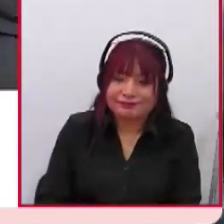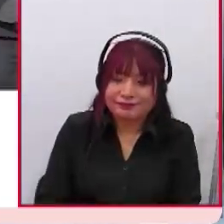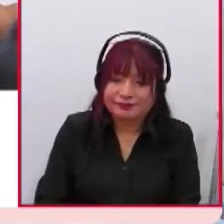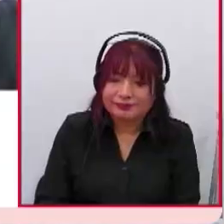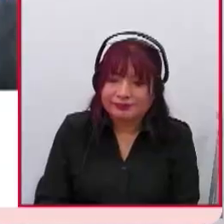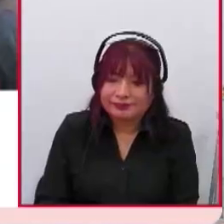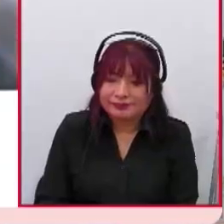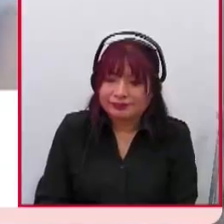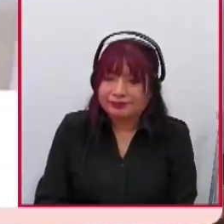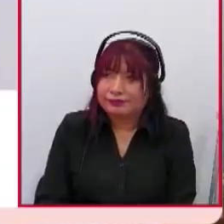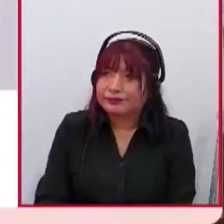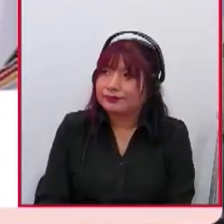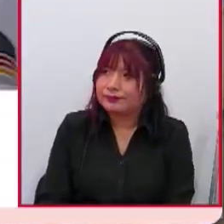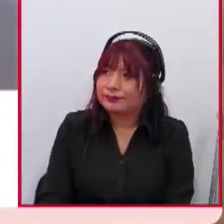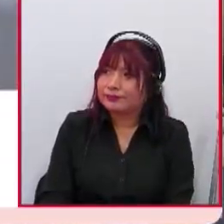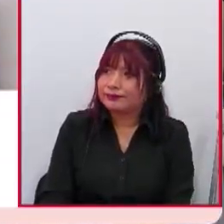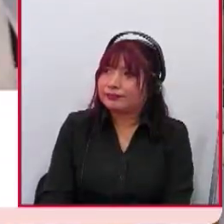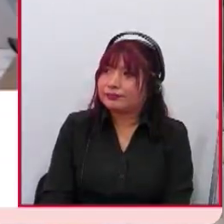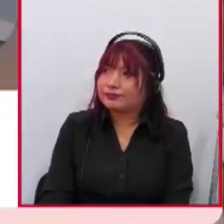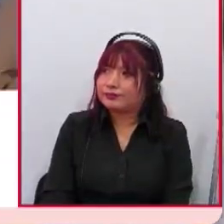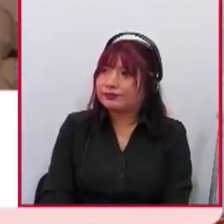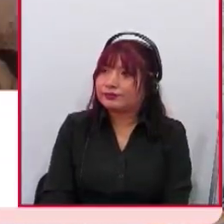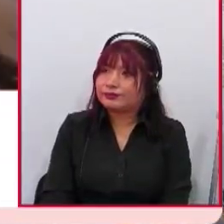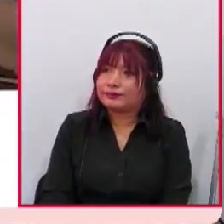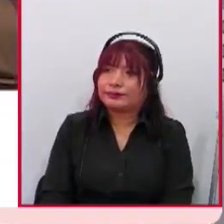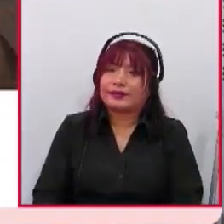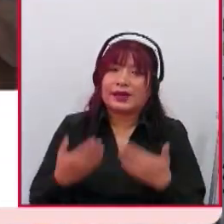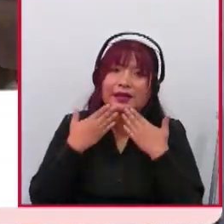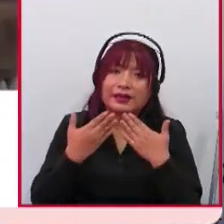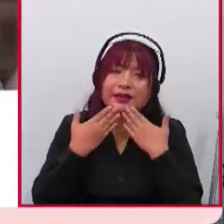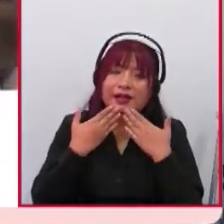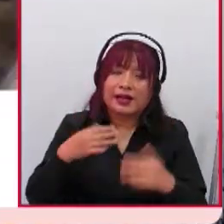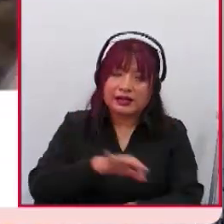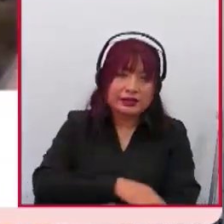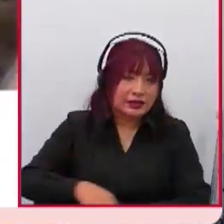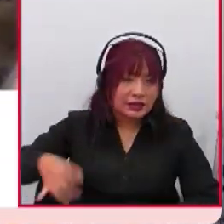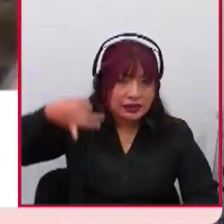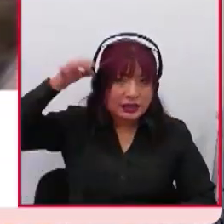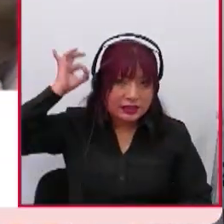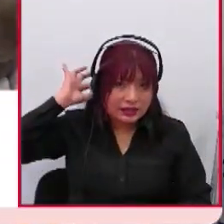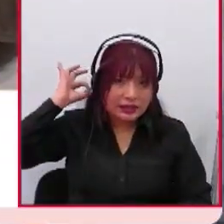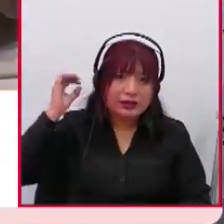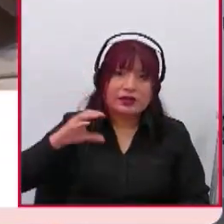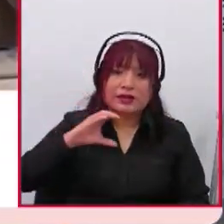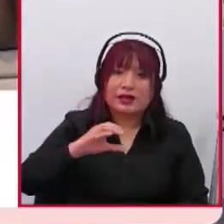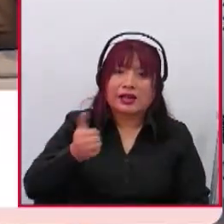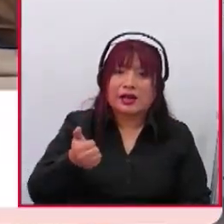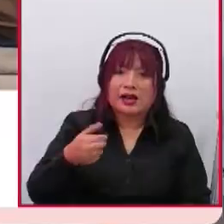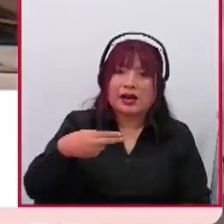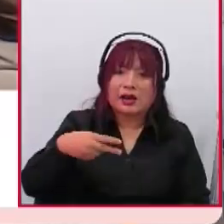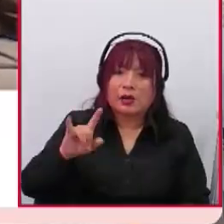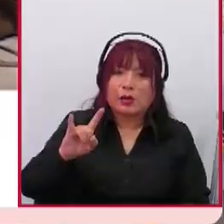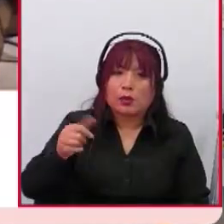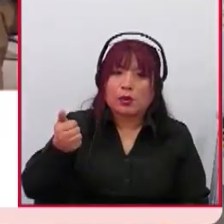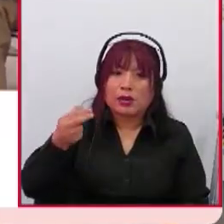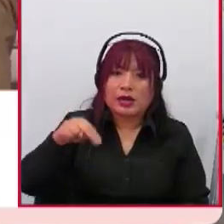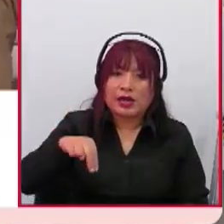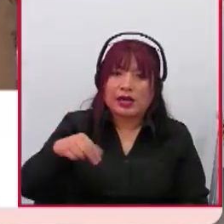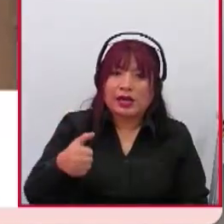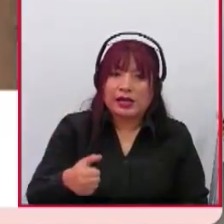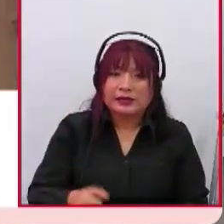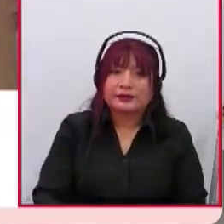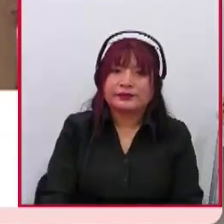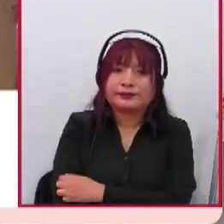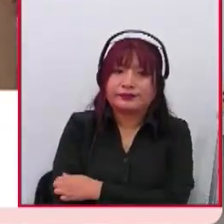Muchas gracias, ingeniero Caguana. Muy interesante el enfoque metodológico que ustedes han aplicado